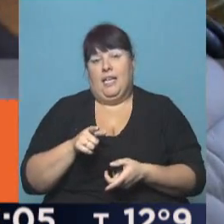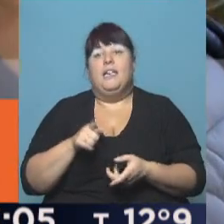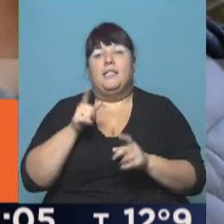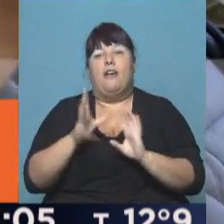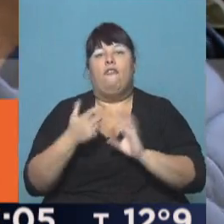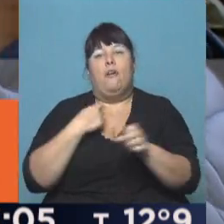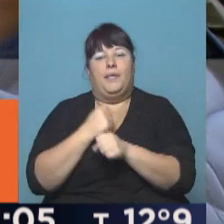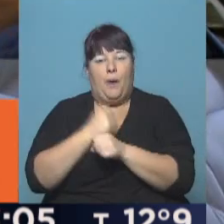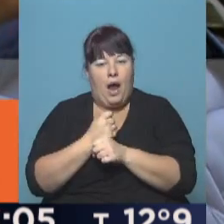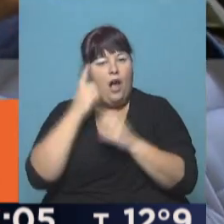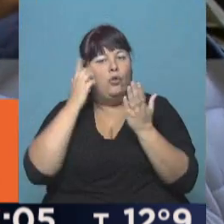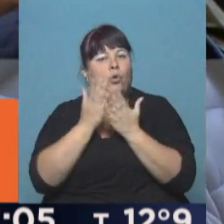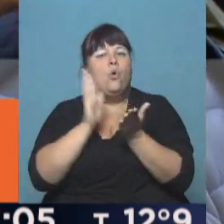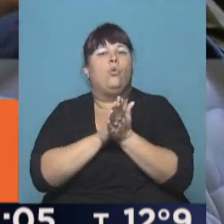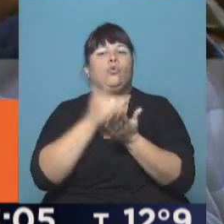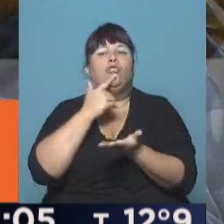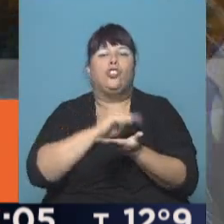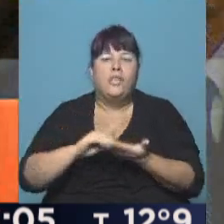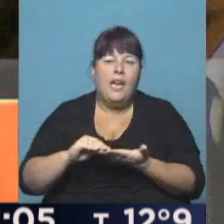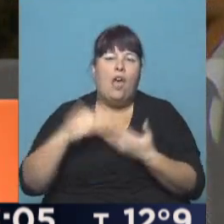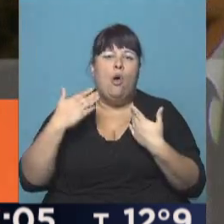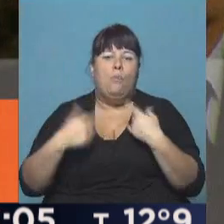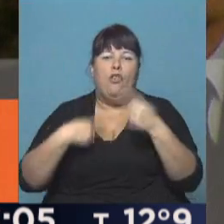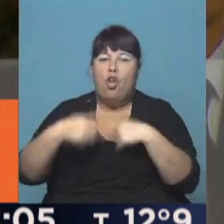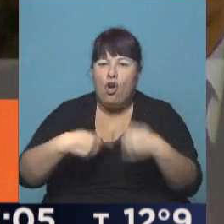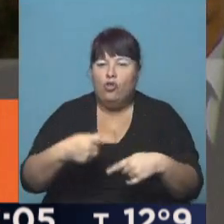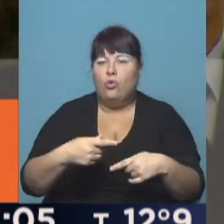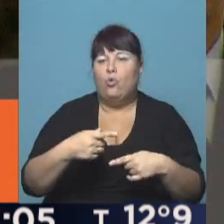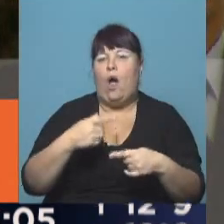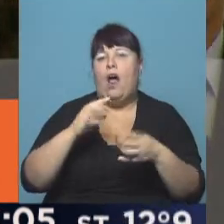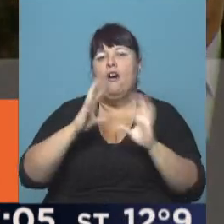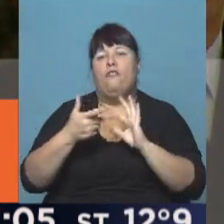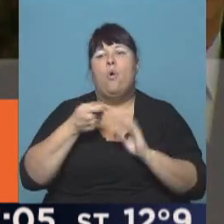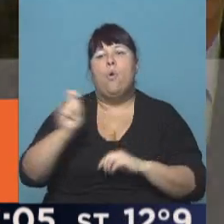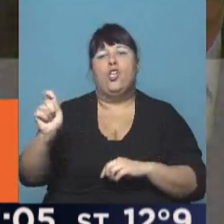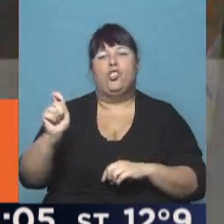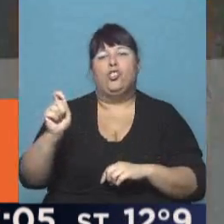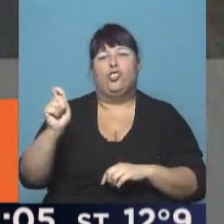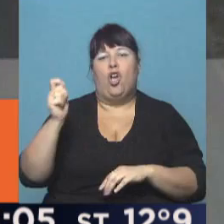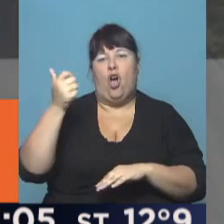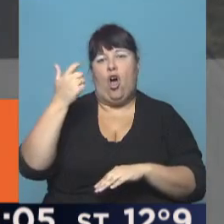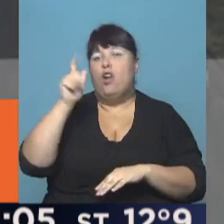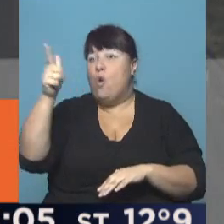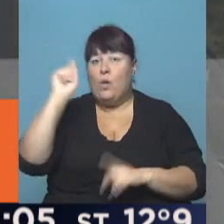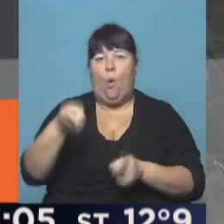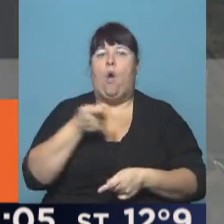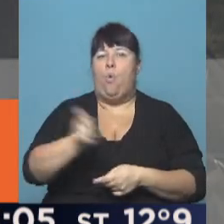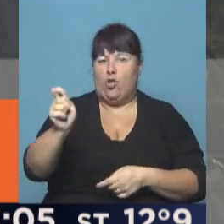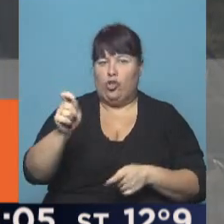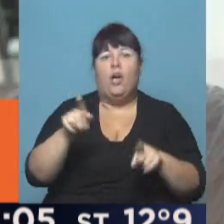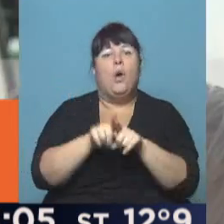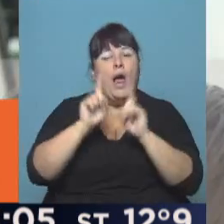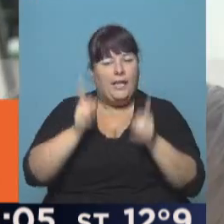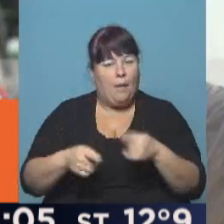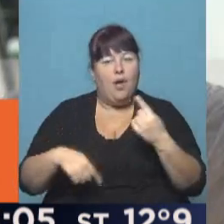está trabajando, analizando con el Senado la posibilidad de avanzar en la herramienta del juicio en ausencia, así como